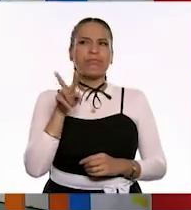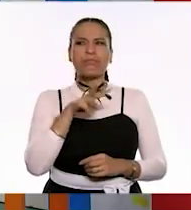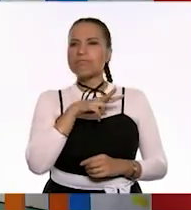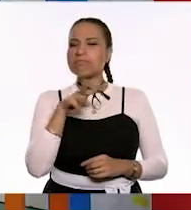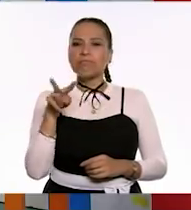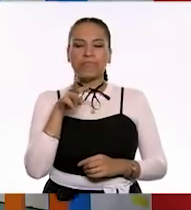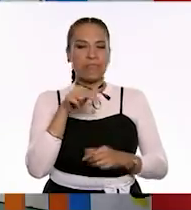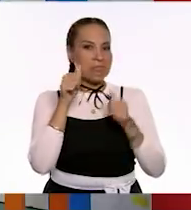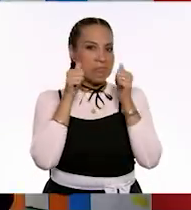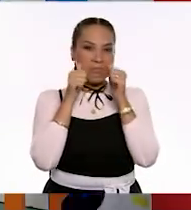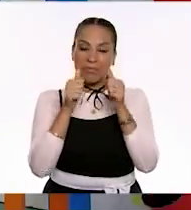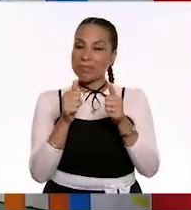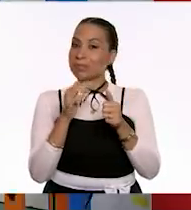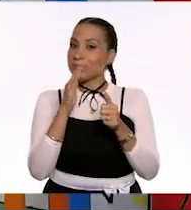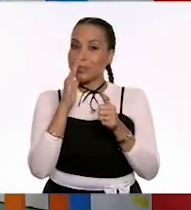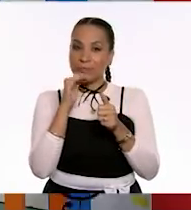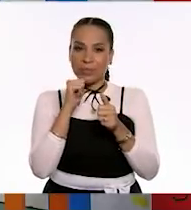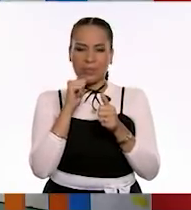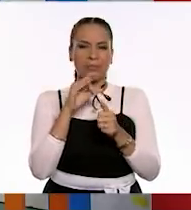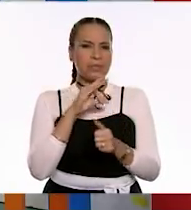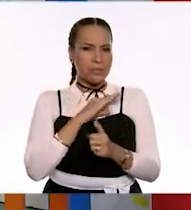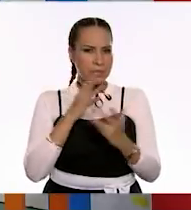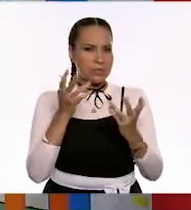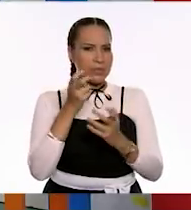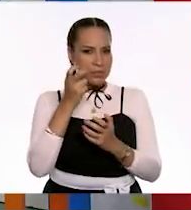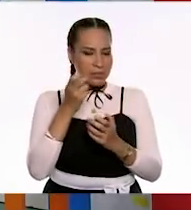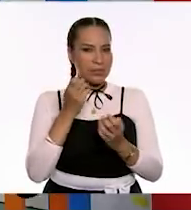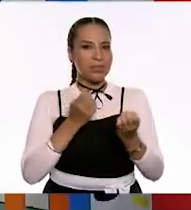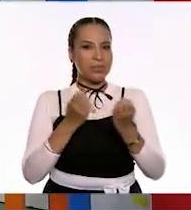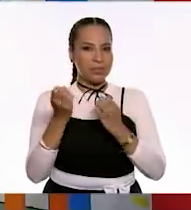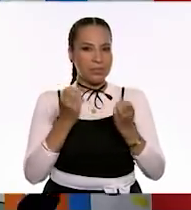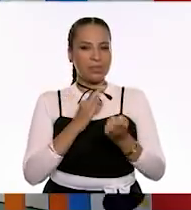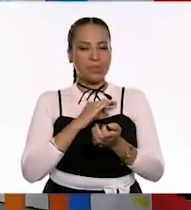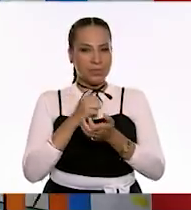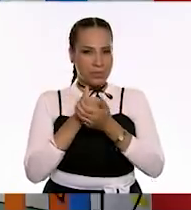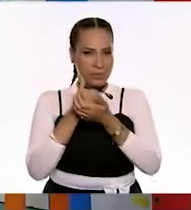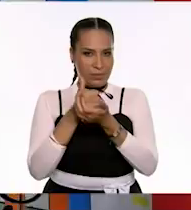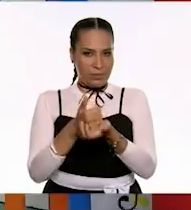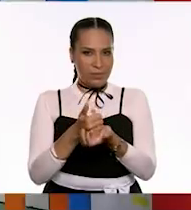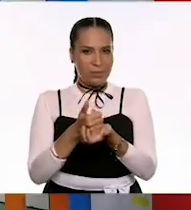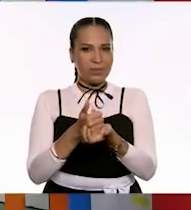y no logren concentrarse, pueden hacer este ejercicio y les va a ayudar.